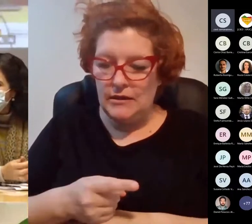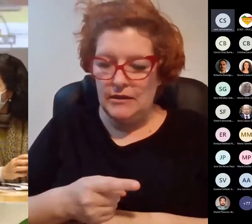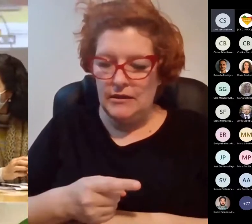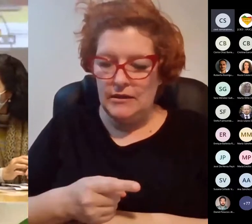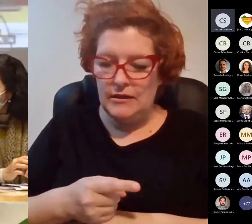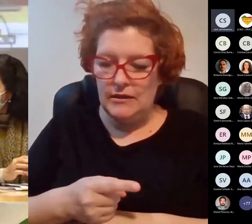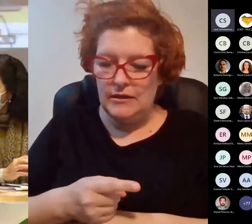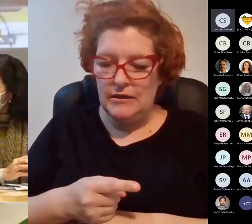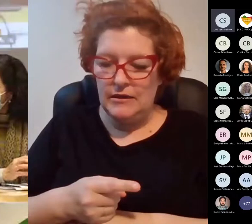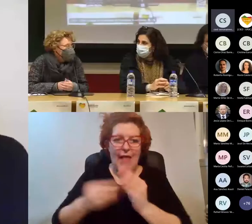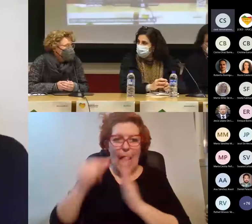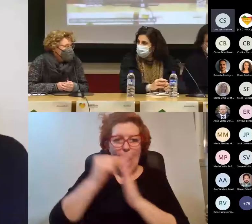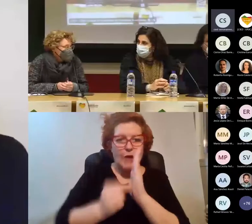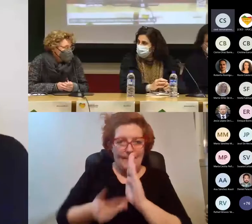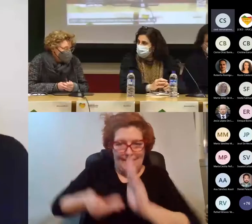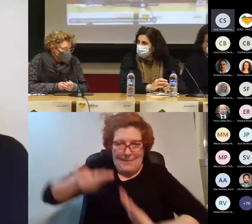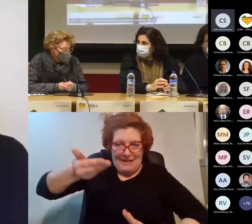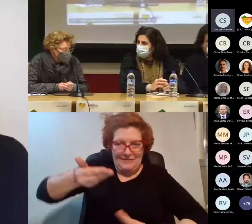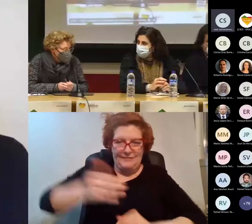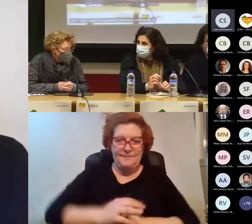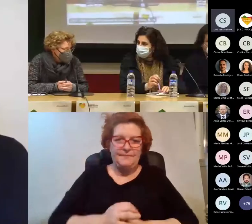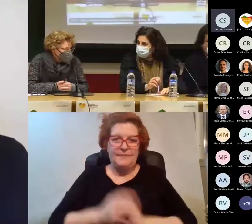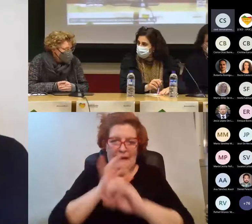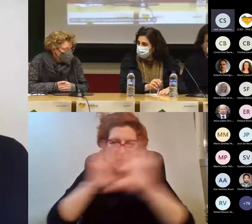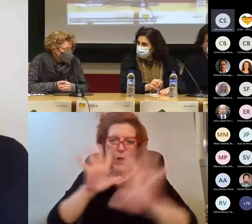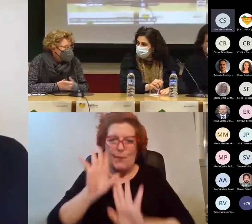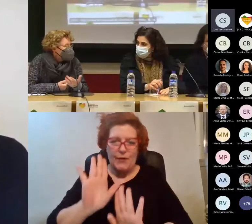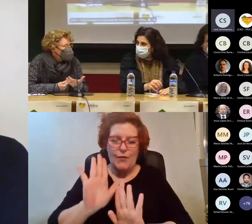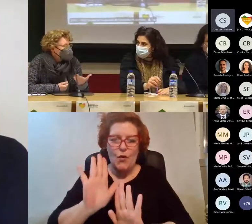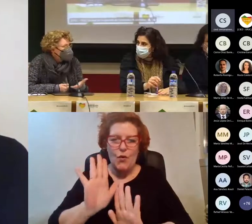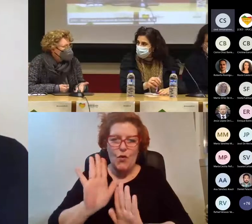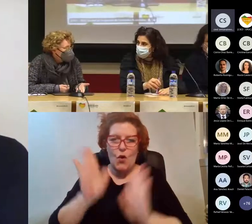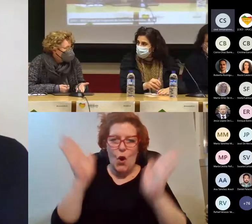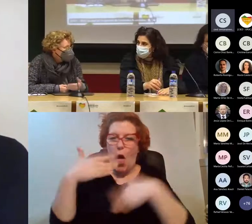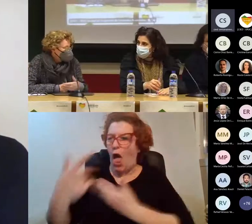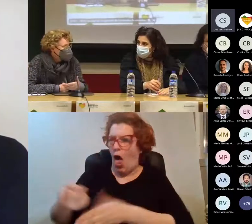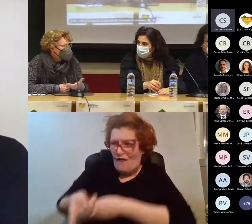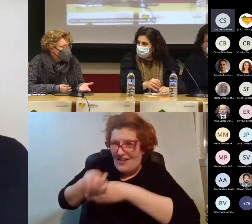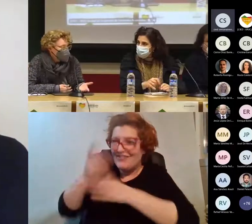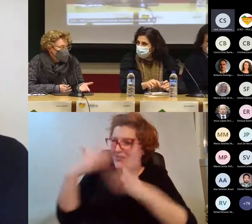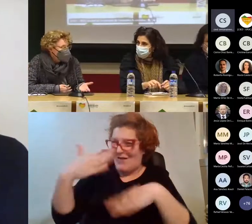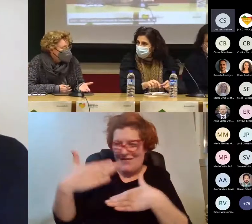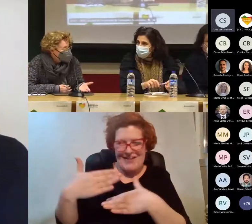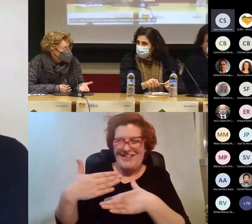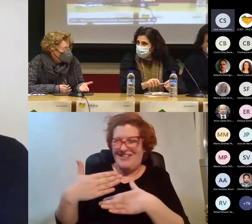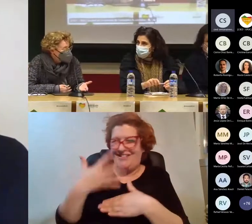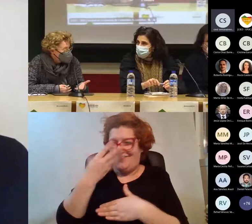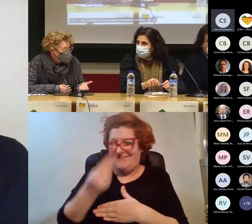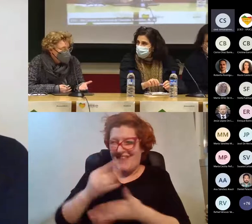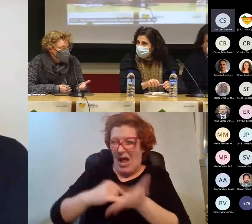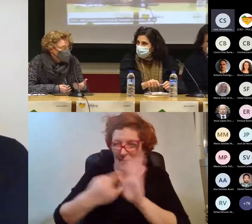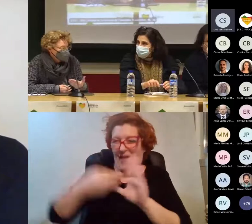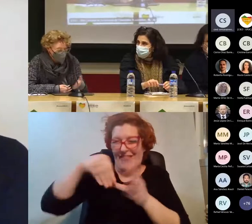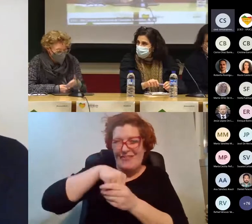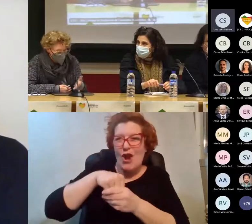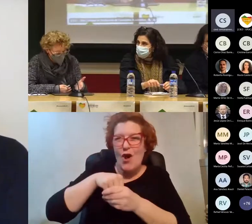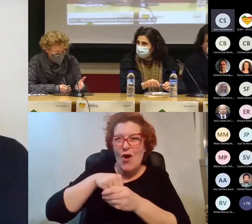se les sube la nota, evidentemente, pero no tienen una obligatoriedad, no está dentro del plan de